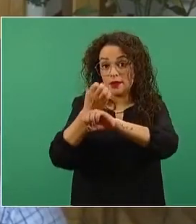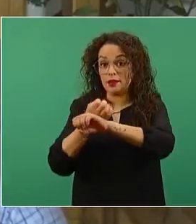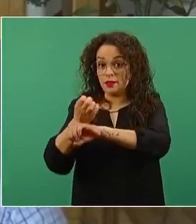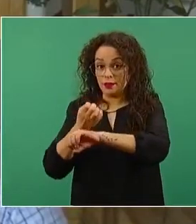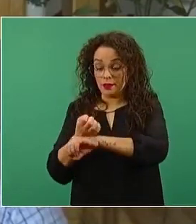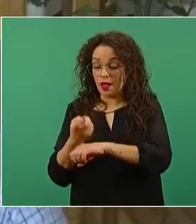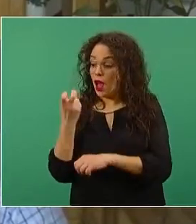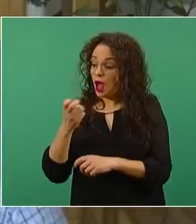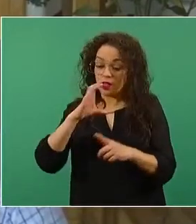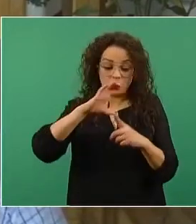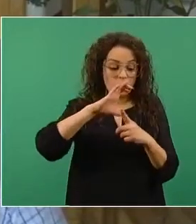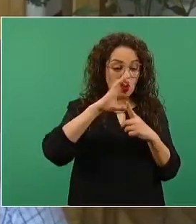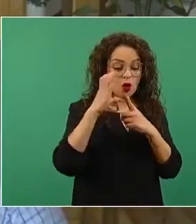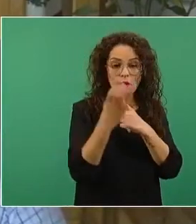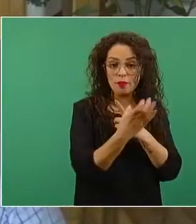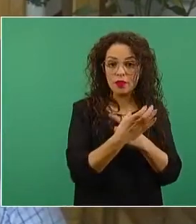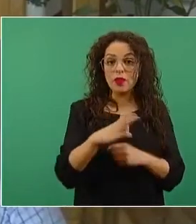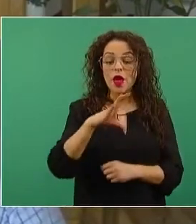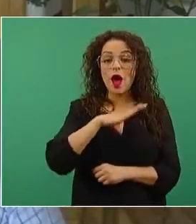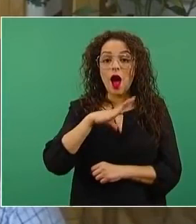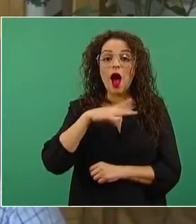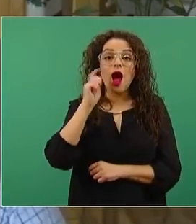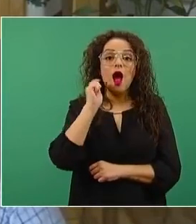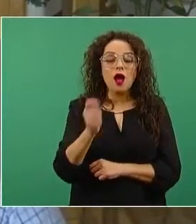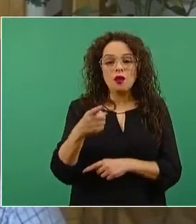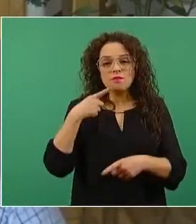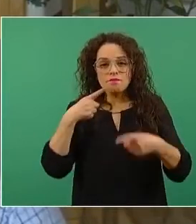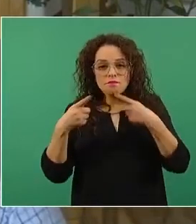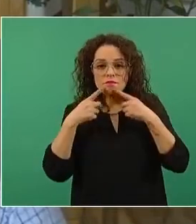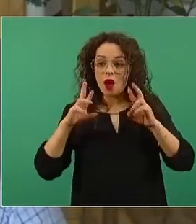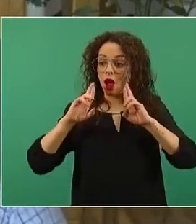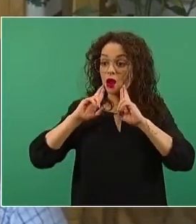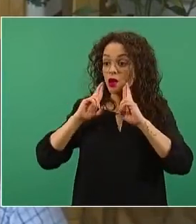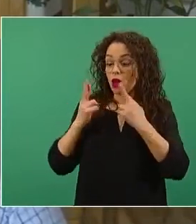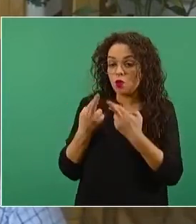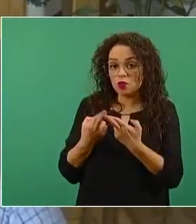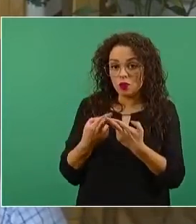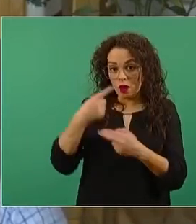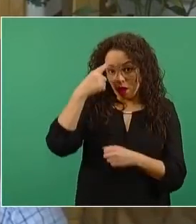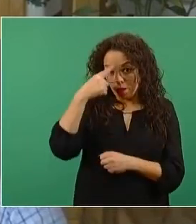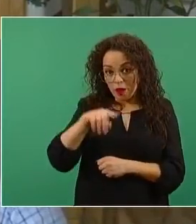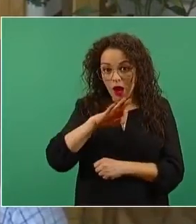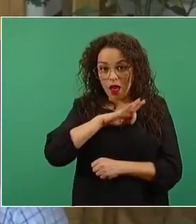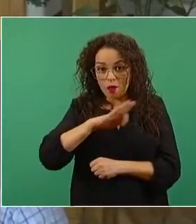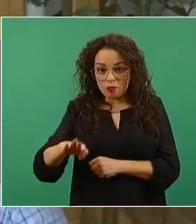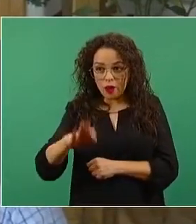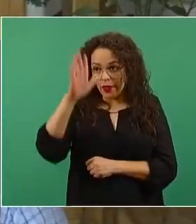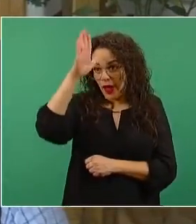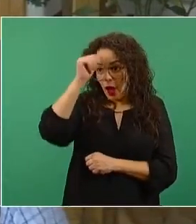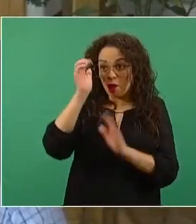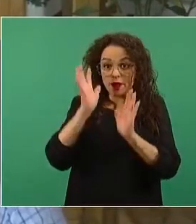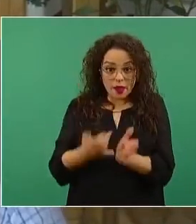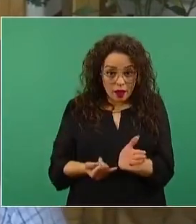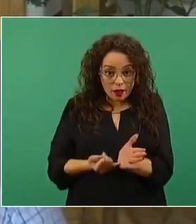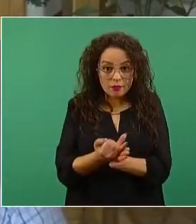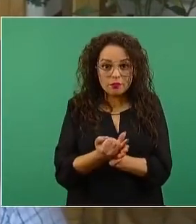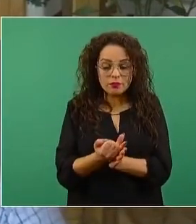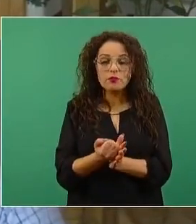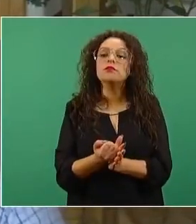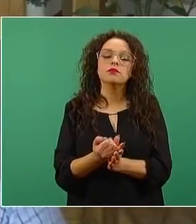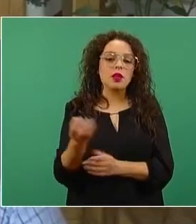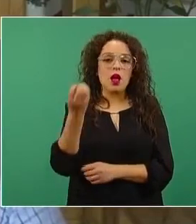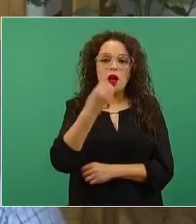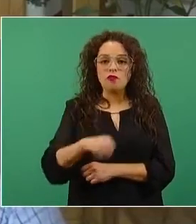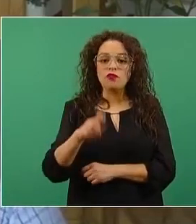comité tiene una reunión, sesiona para llevar a cabo una dictaminación, lo hace con la participación de